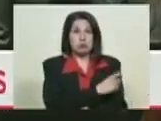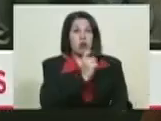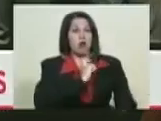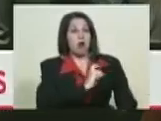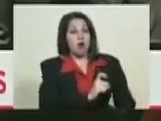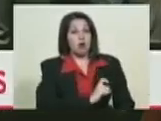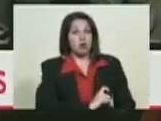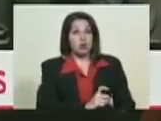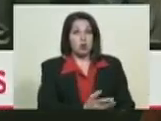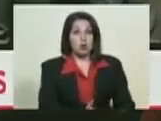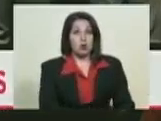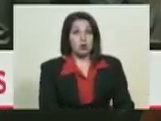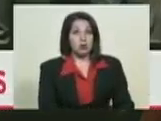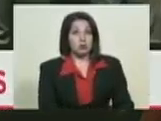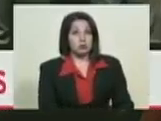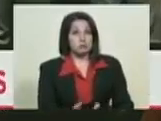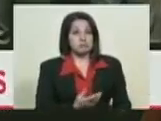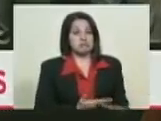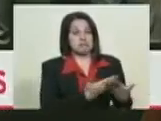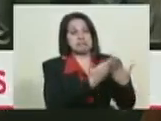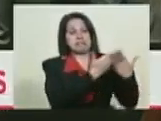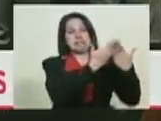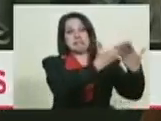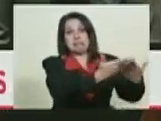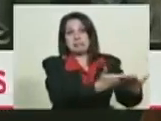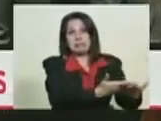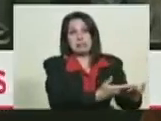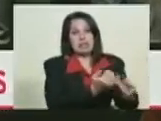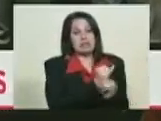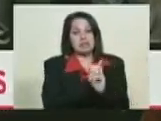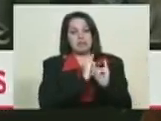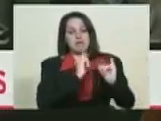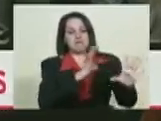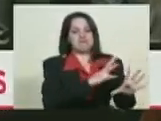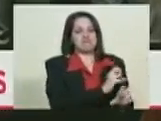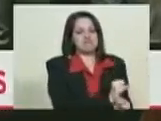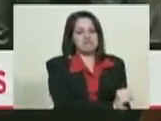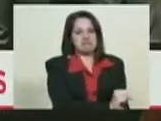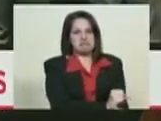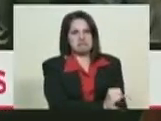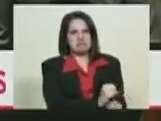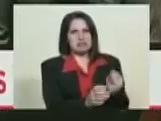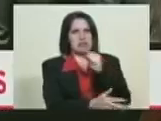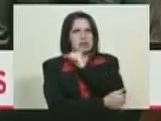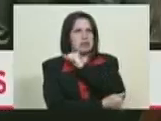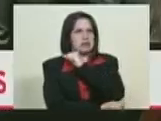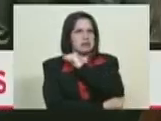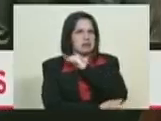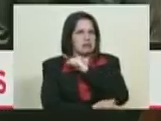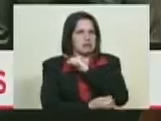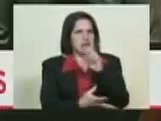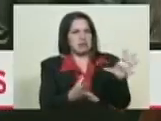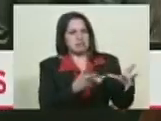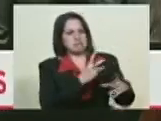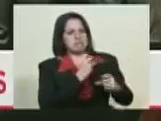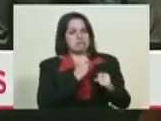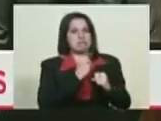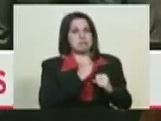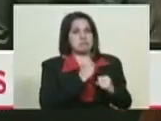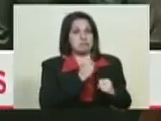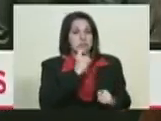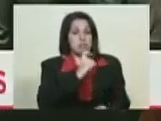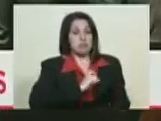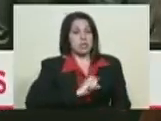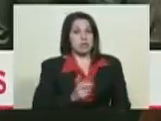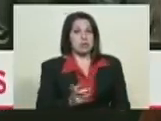odio. El entreguismo, el individualismo, la mezquindad, la envidia. Tengo